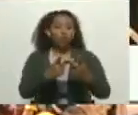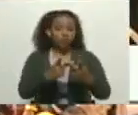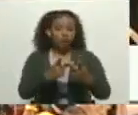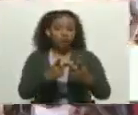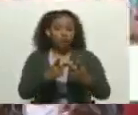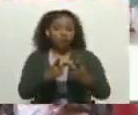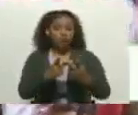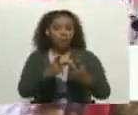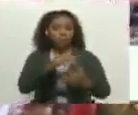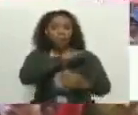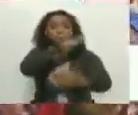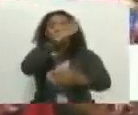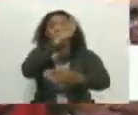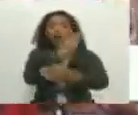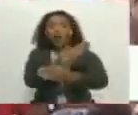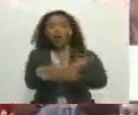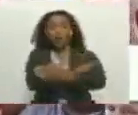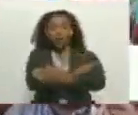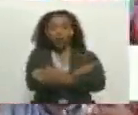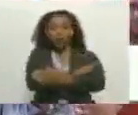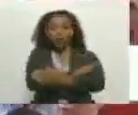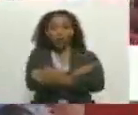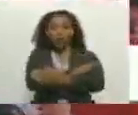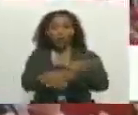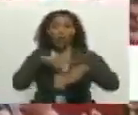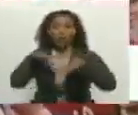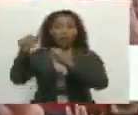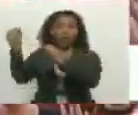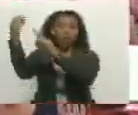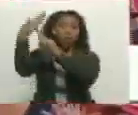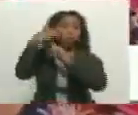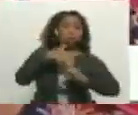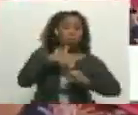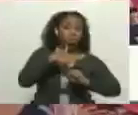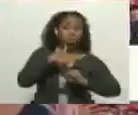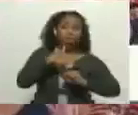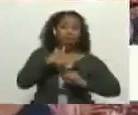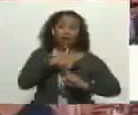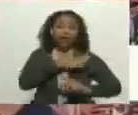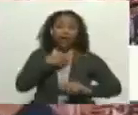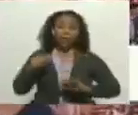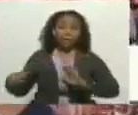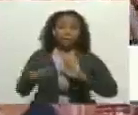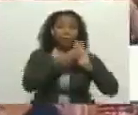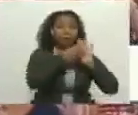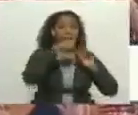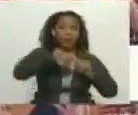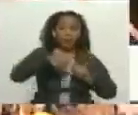los poderosos y del imperialismo quieren imponer a nuestro pueblo.